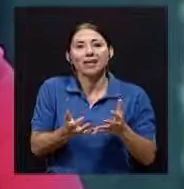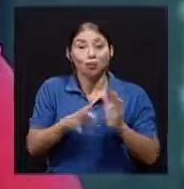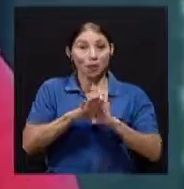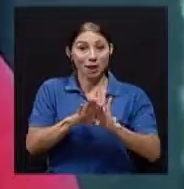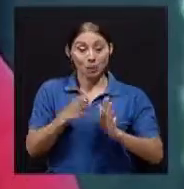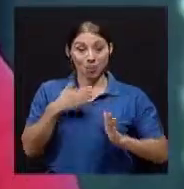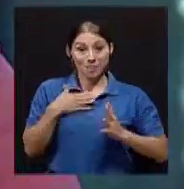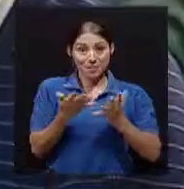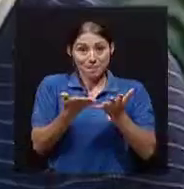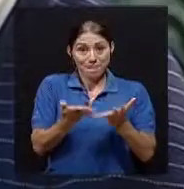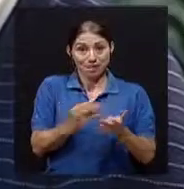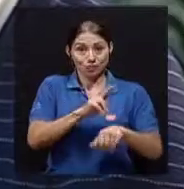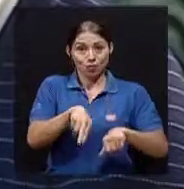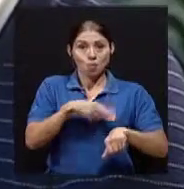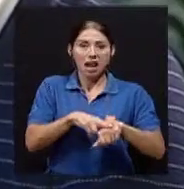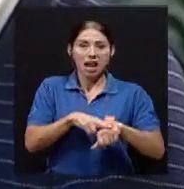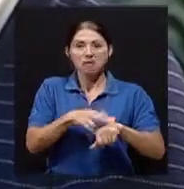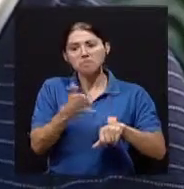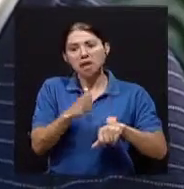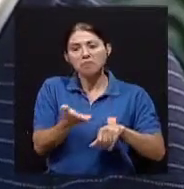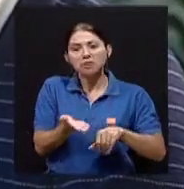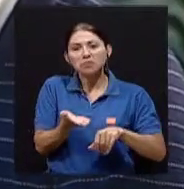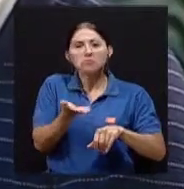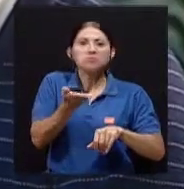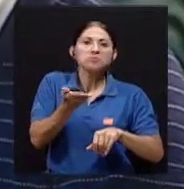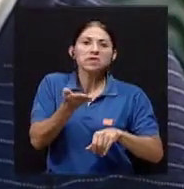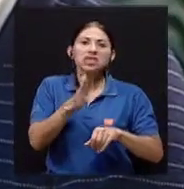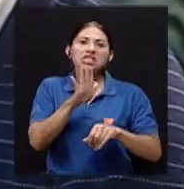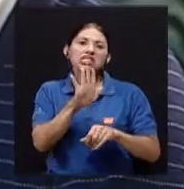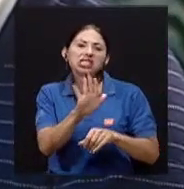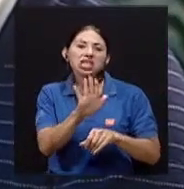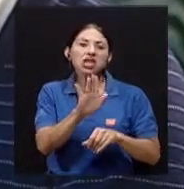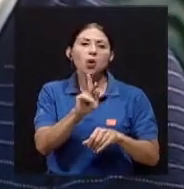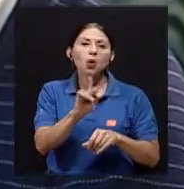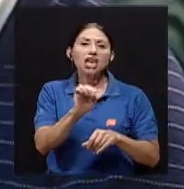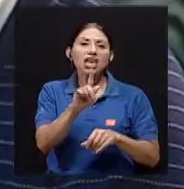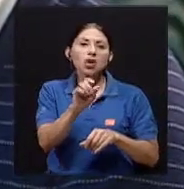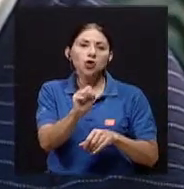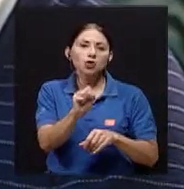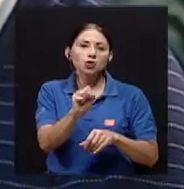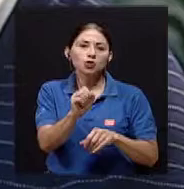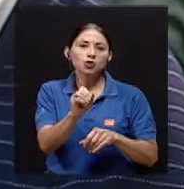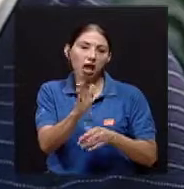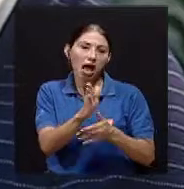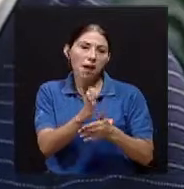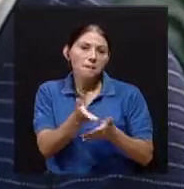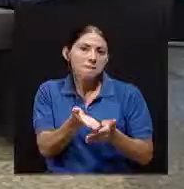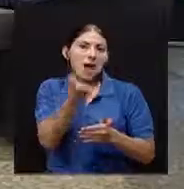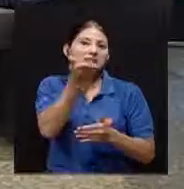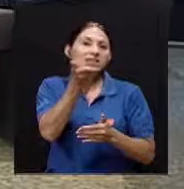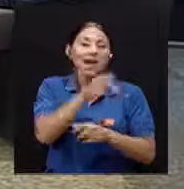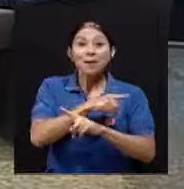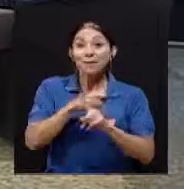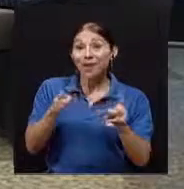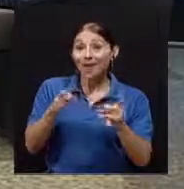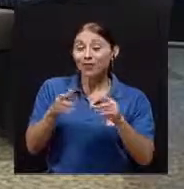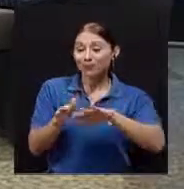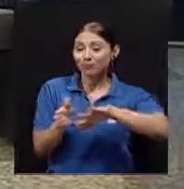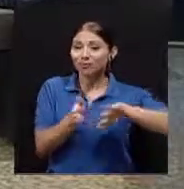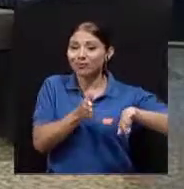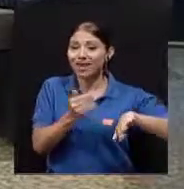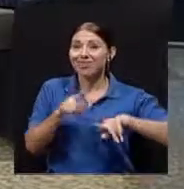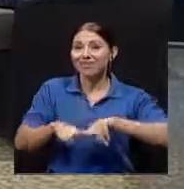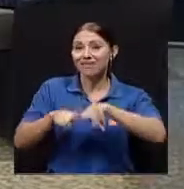tener para nuestro tamaño, muy leve, 5, 10 kilos. Pero ya cuando hablamos de exceso de obesidad estaríamos hablando